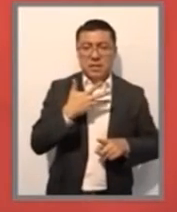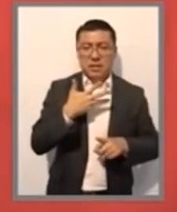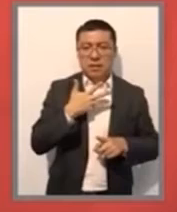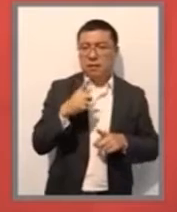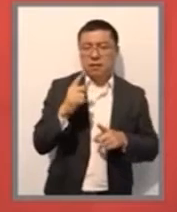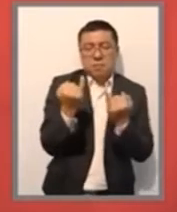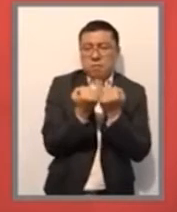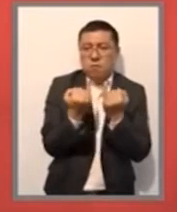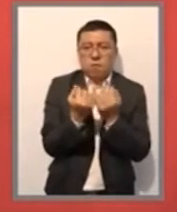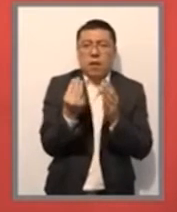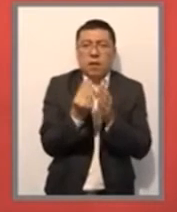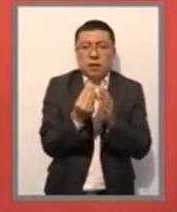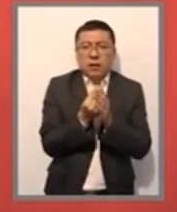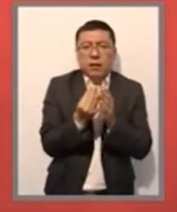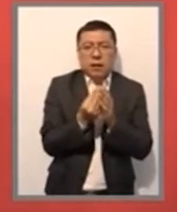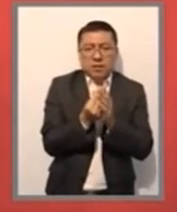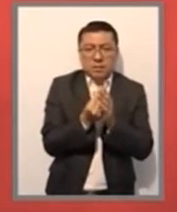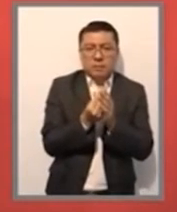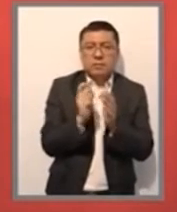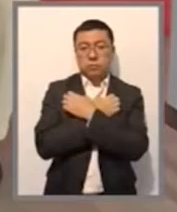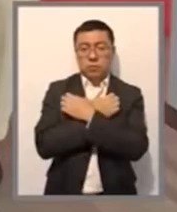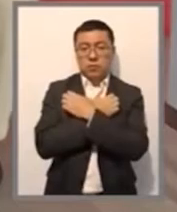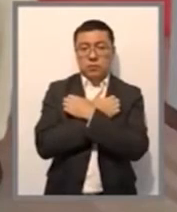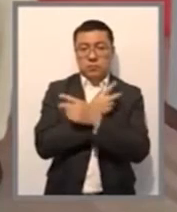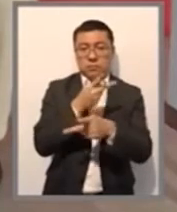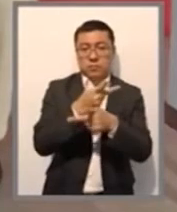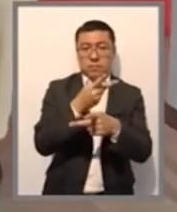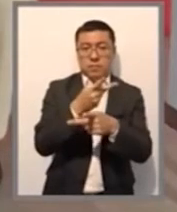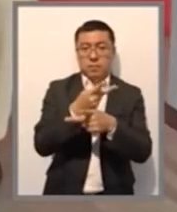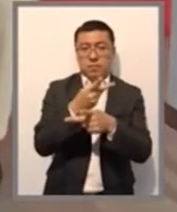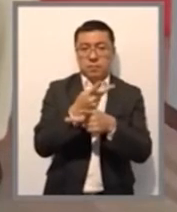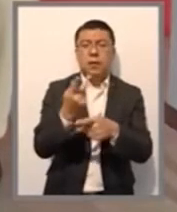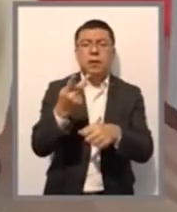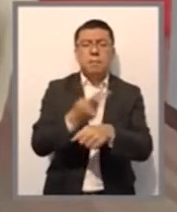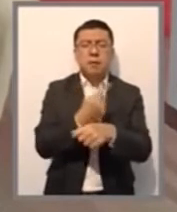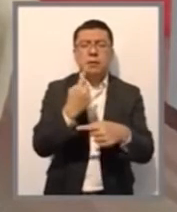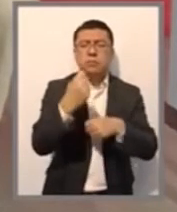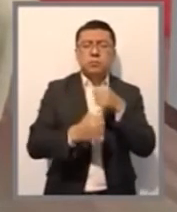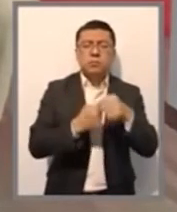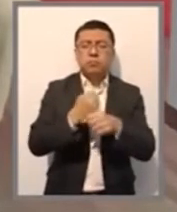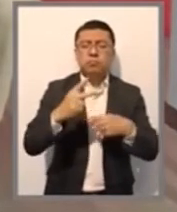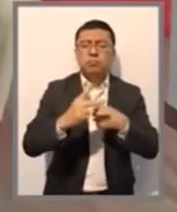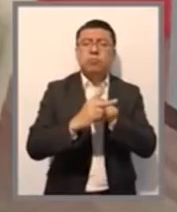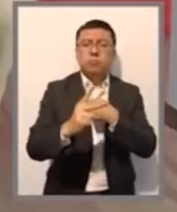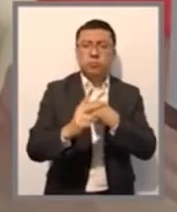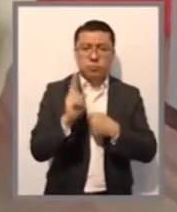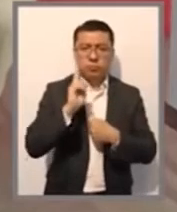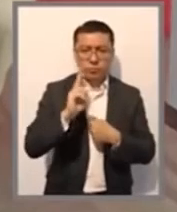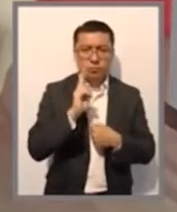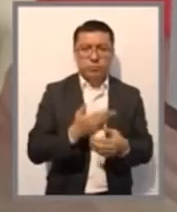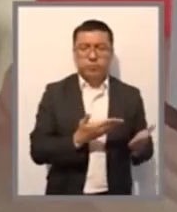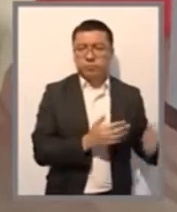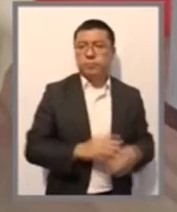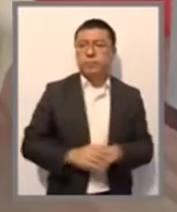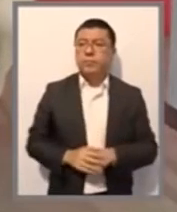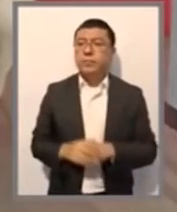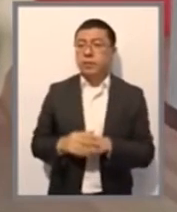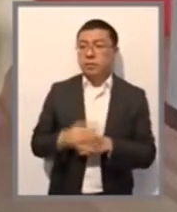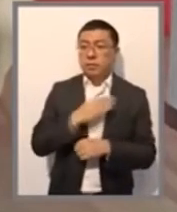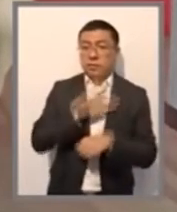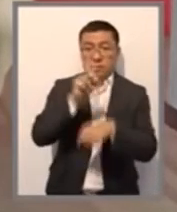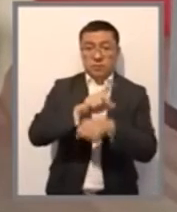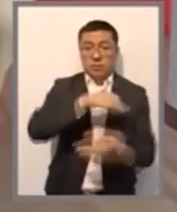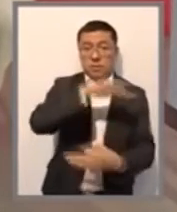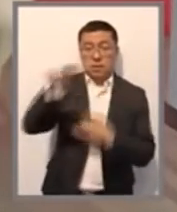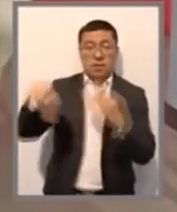escolar continuará durante junio y julio, con lo cual 2.4 millones de personas estarán en casa, lo que permitirá que otras